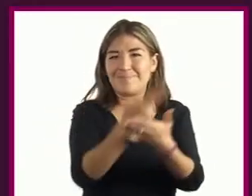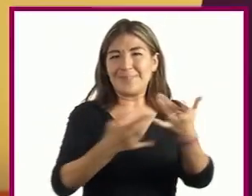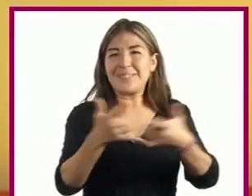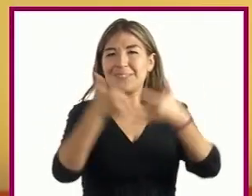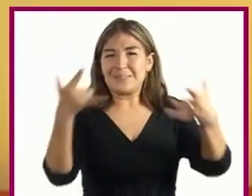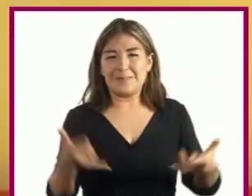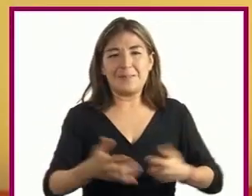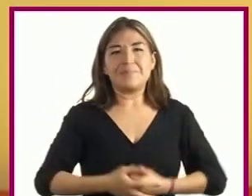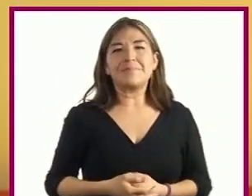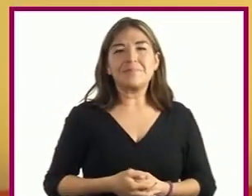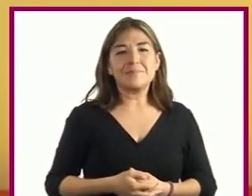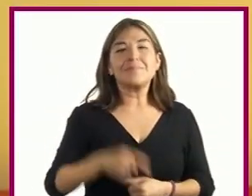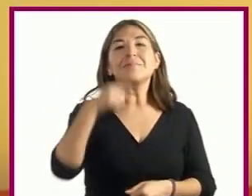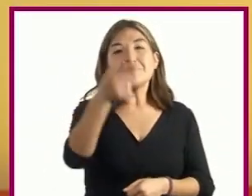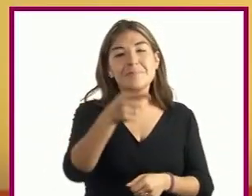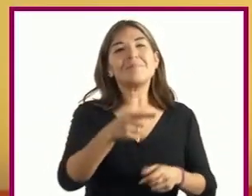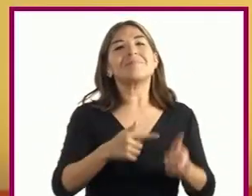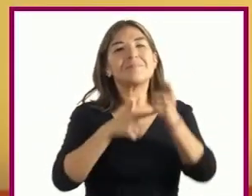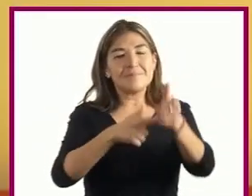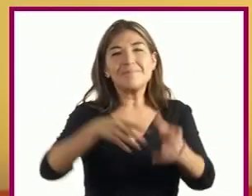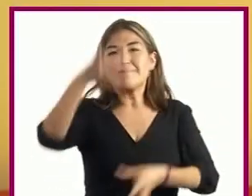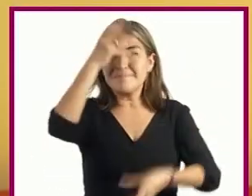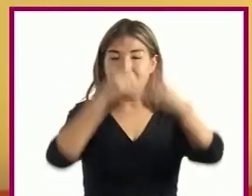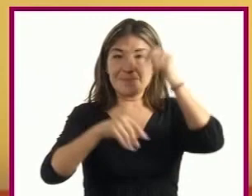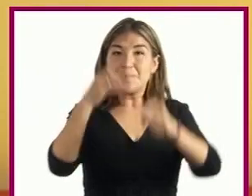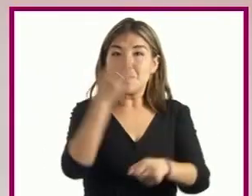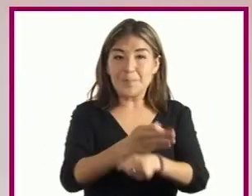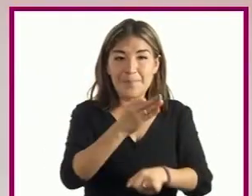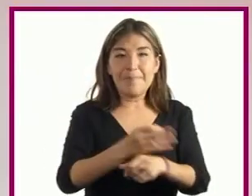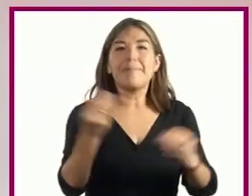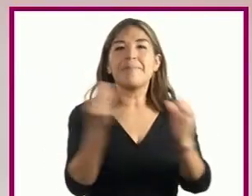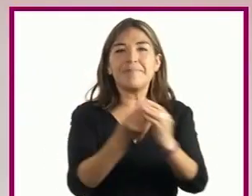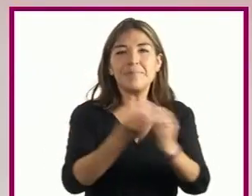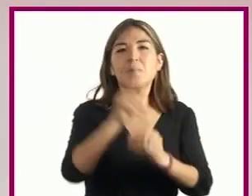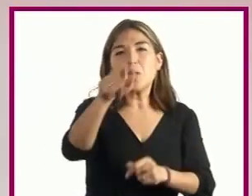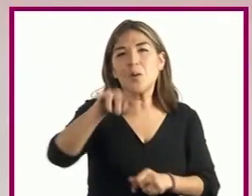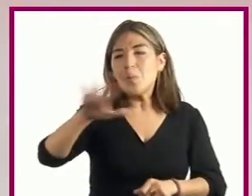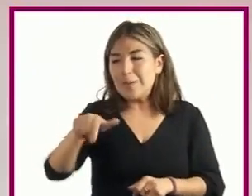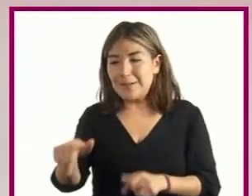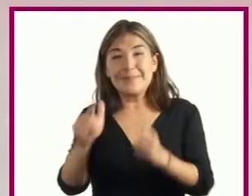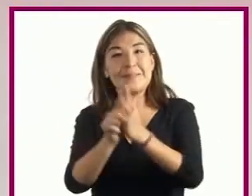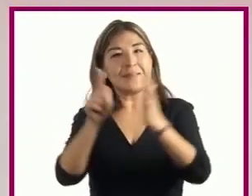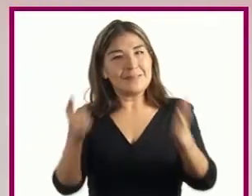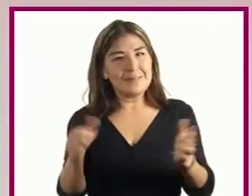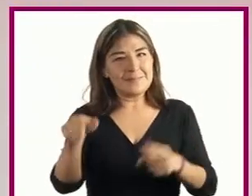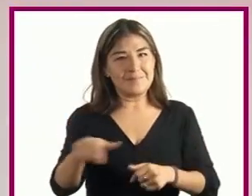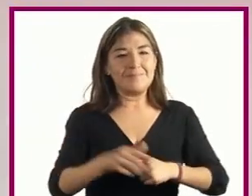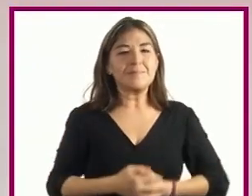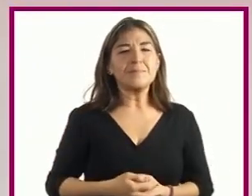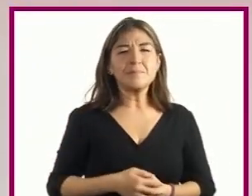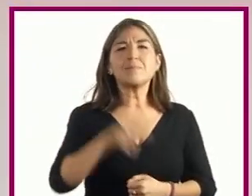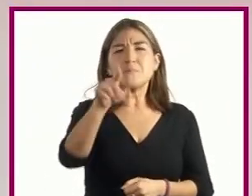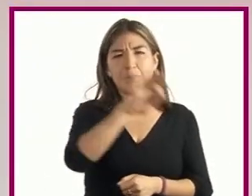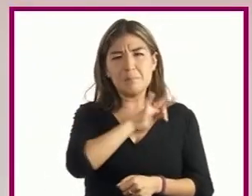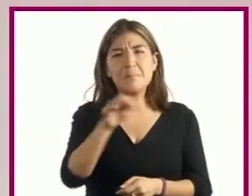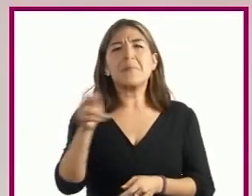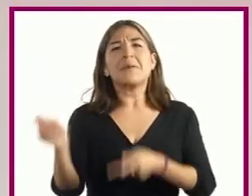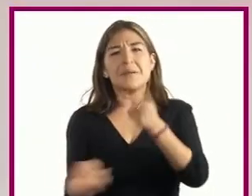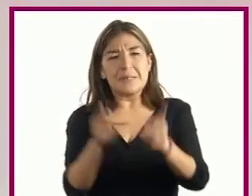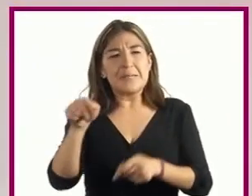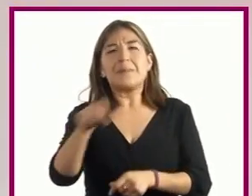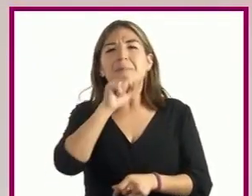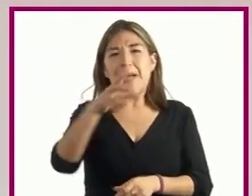historietas. Les invitamos a reforzar este contenido buscando en su libro de texto. Pueden consultar